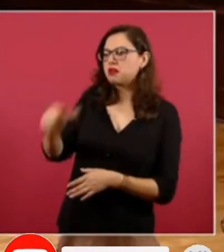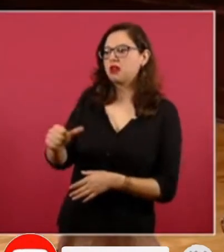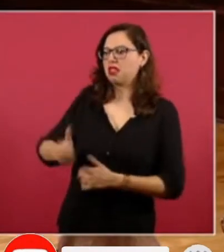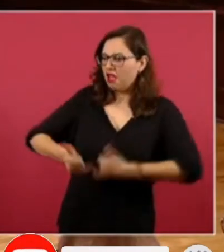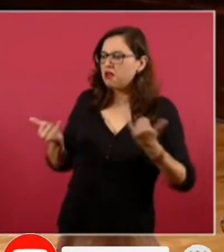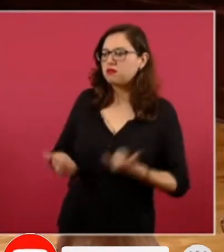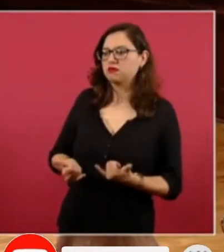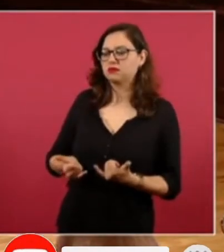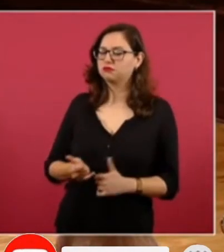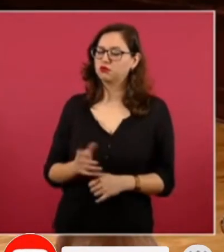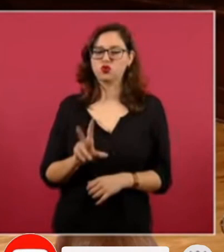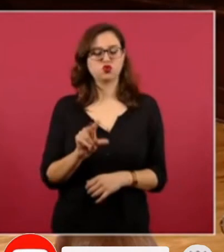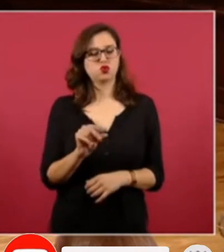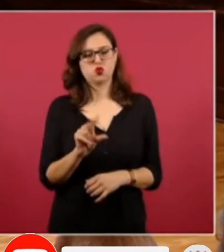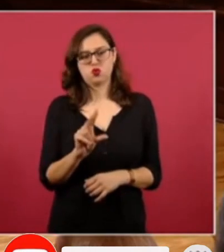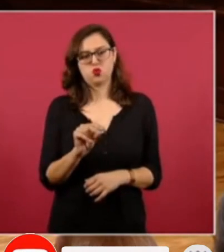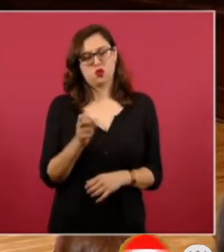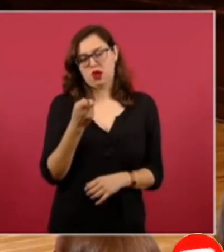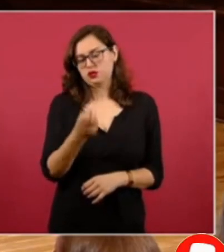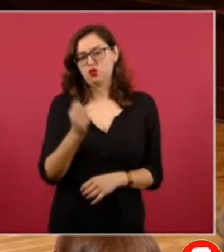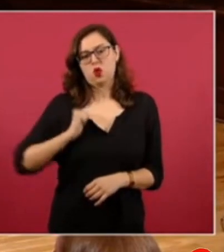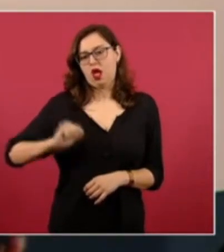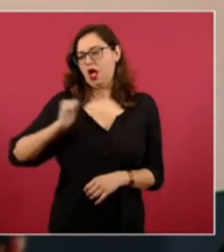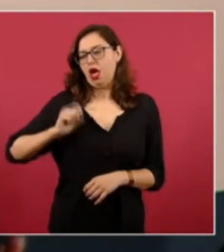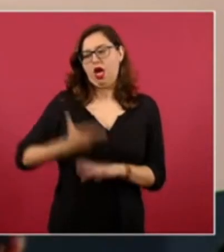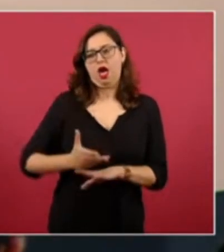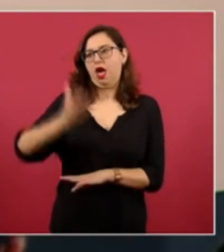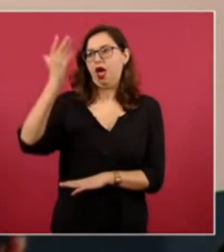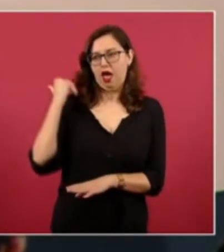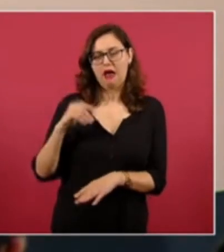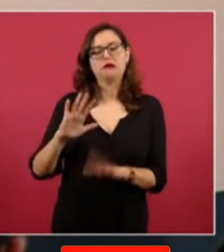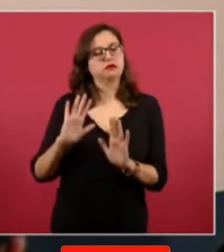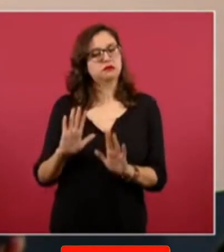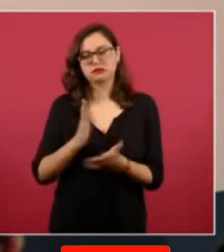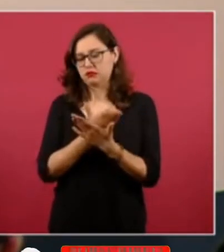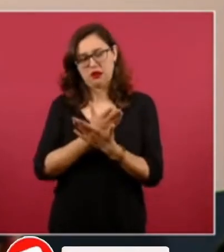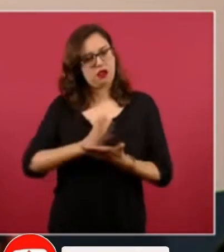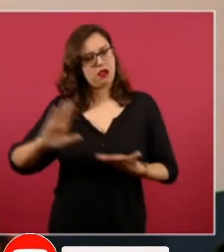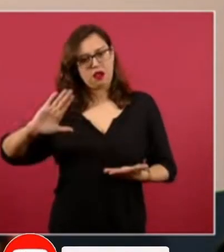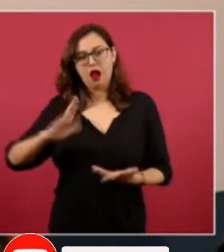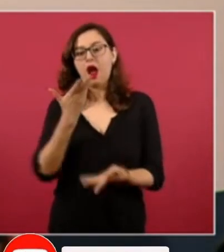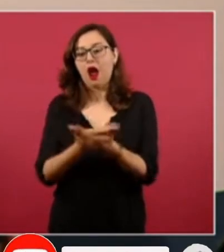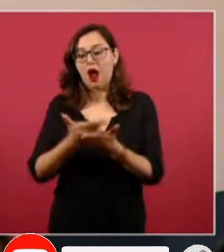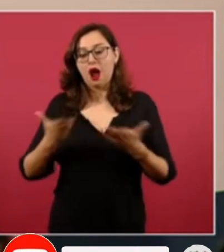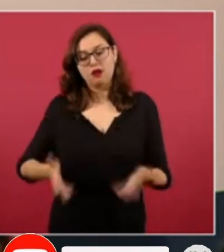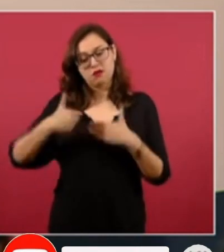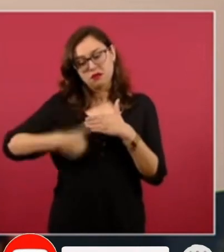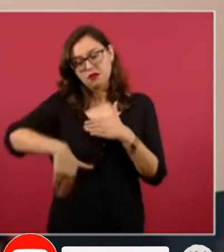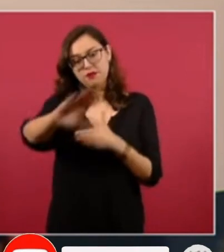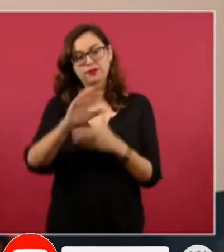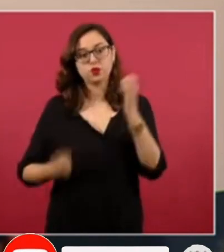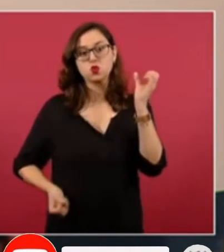lo viejo, al antiguo régimen, y entender que todos tenemos